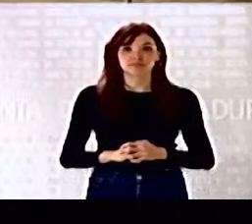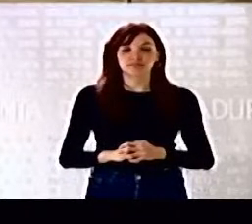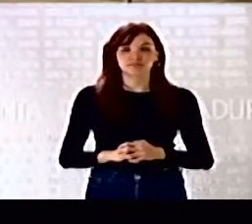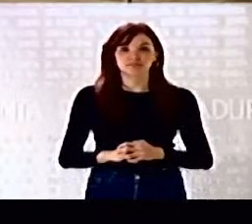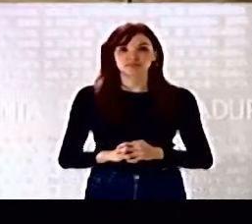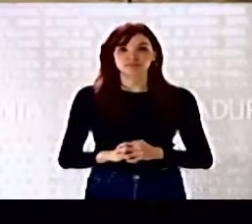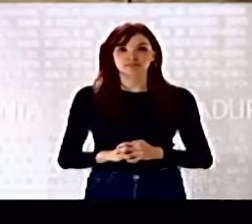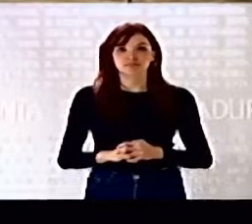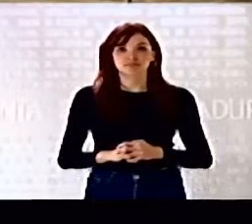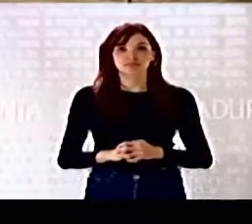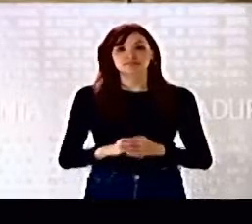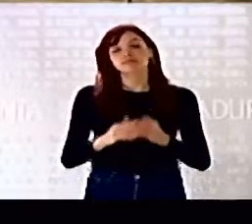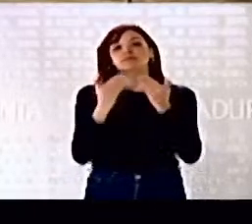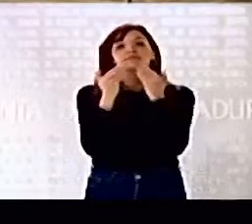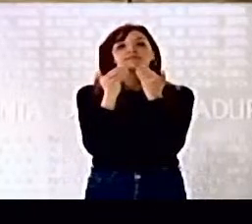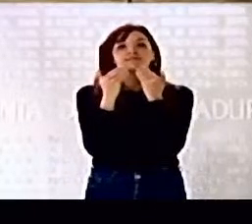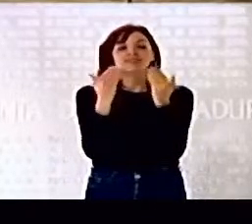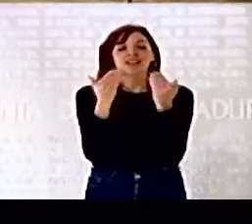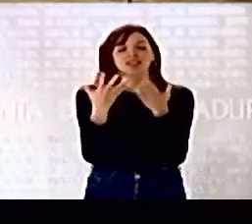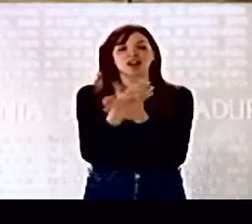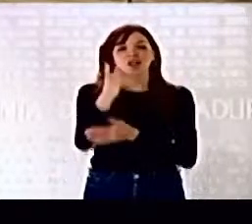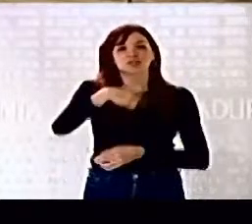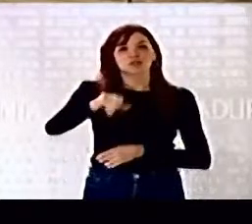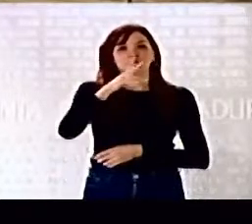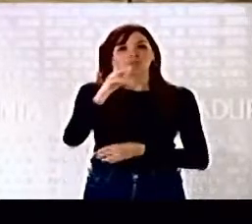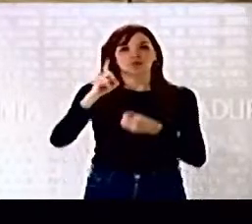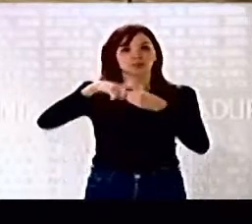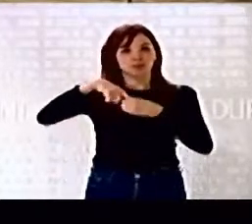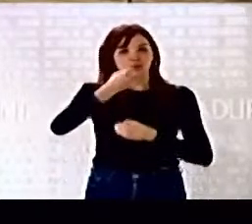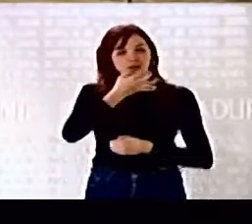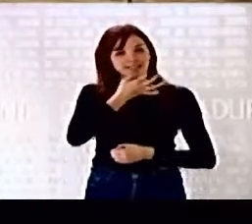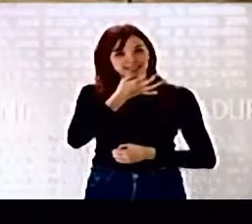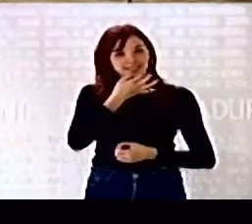Bien, pues, muchas gracias Pues nada, muchas a todos gracias por su presencia. Buenas tardes.